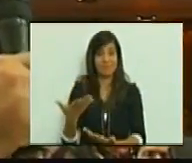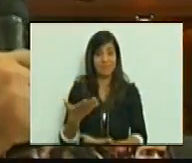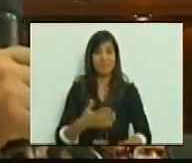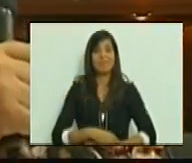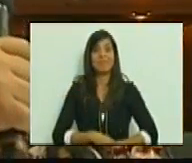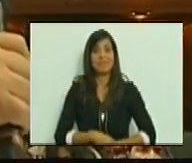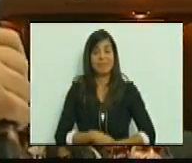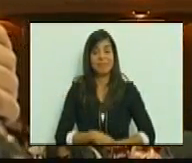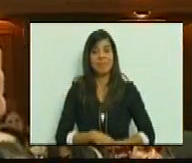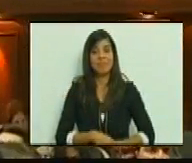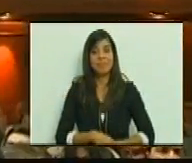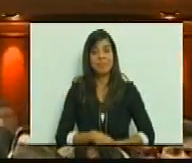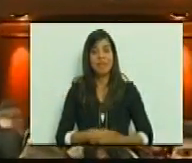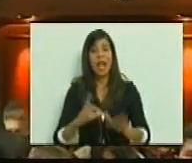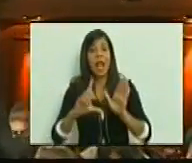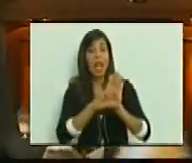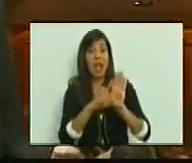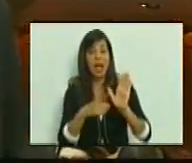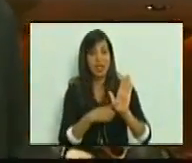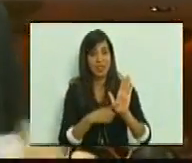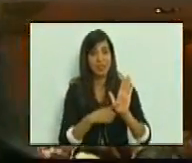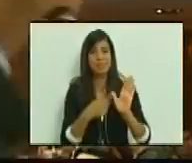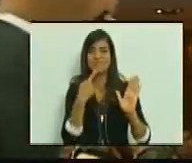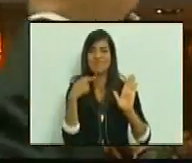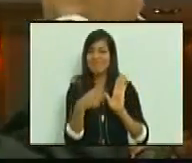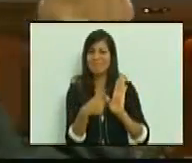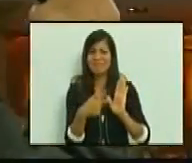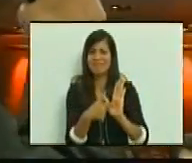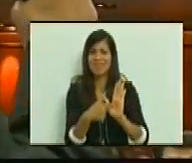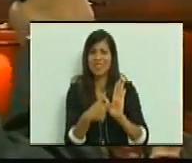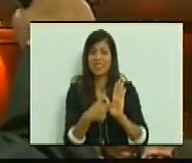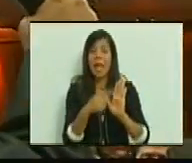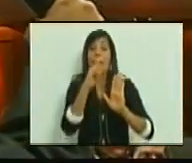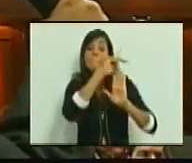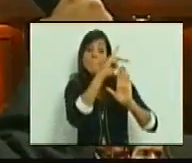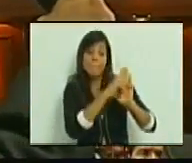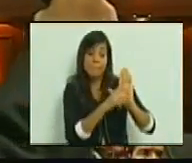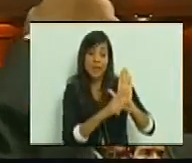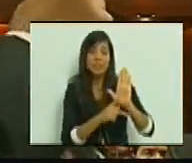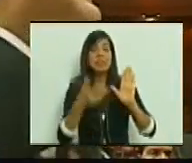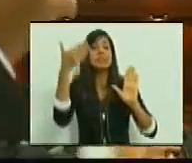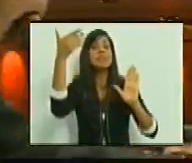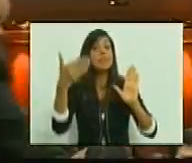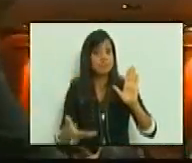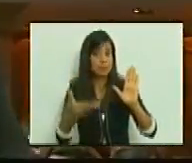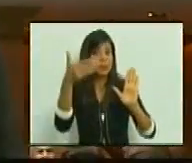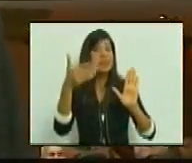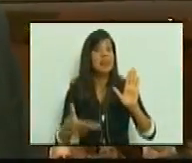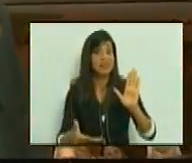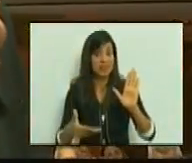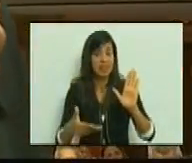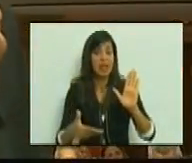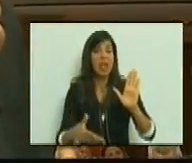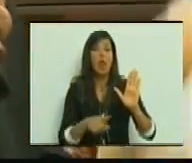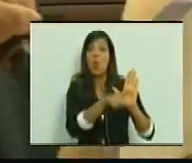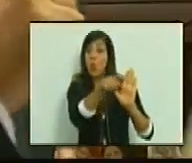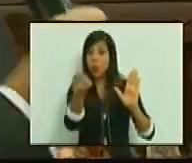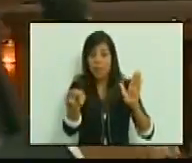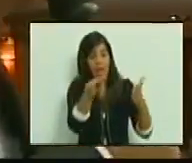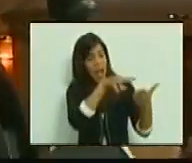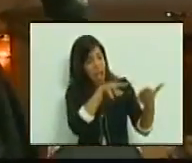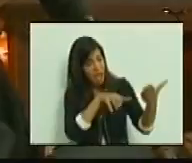fundamentales. Esta ley establece un conjunto de principios que serán leídos, pero